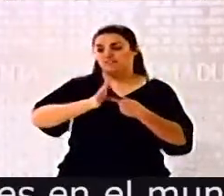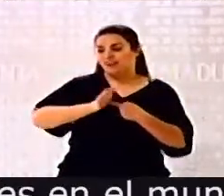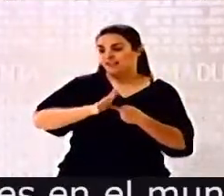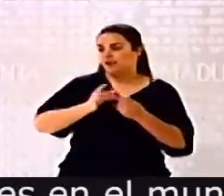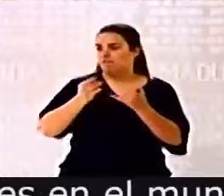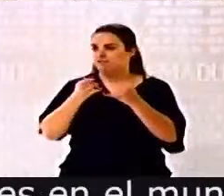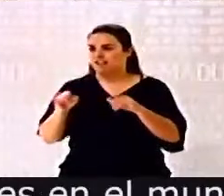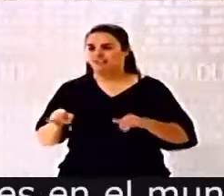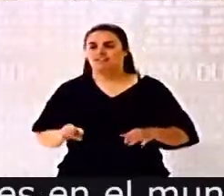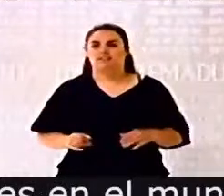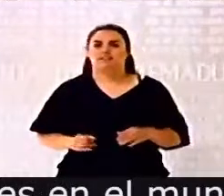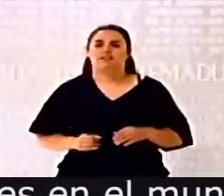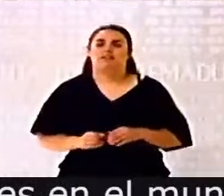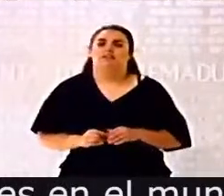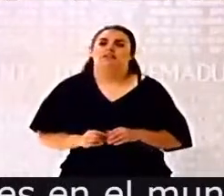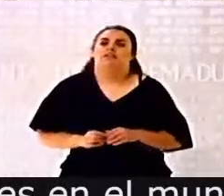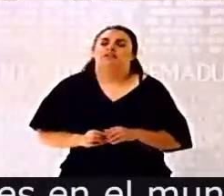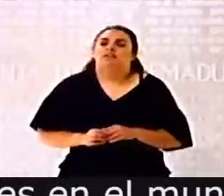y de las fiestas.